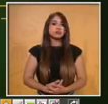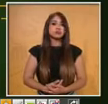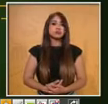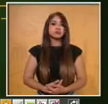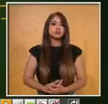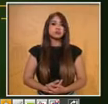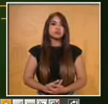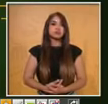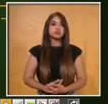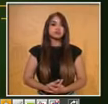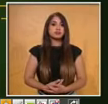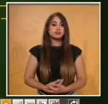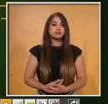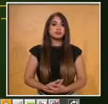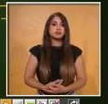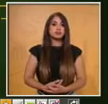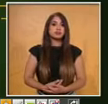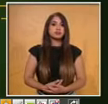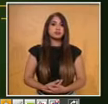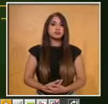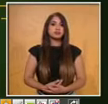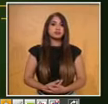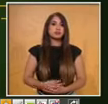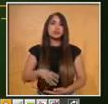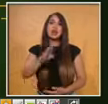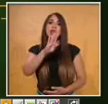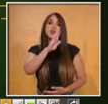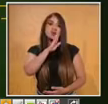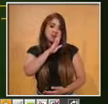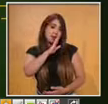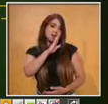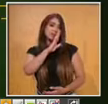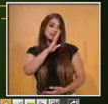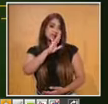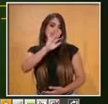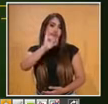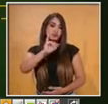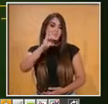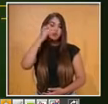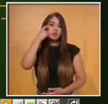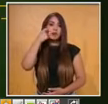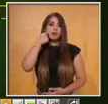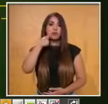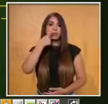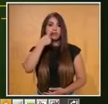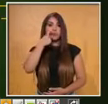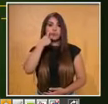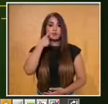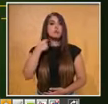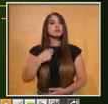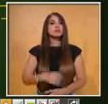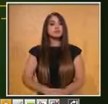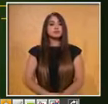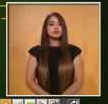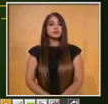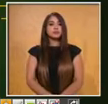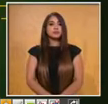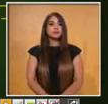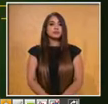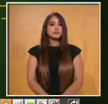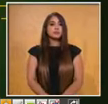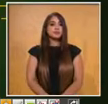los hijos nacen de... una mamá. Así es. En este caso, la respuesta es a